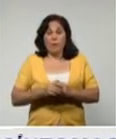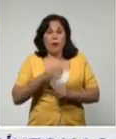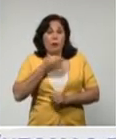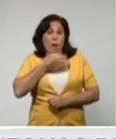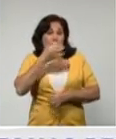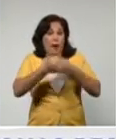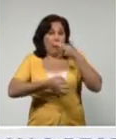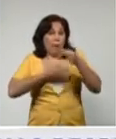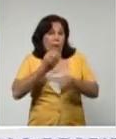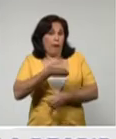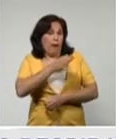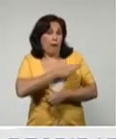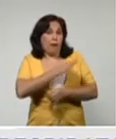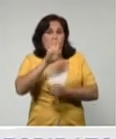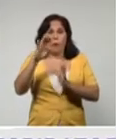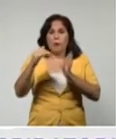anteriormente,